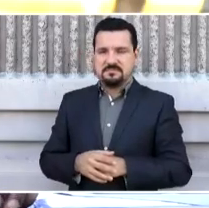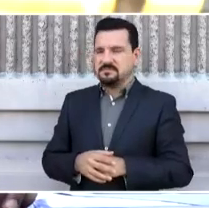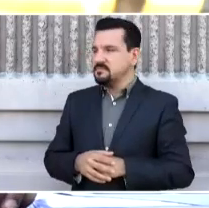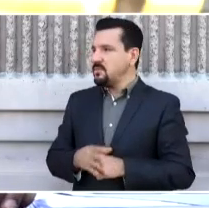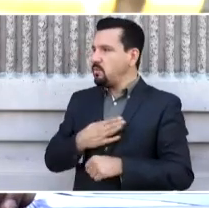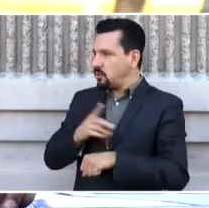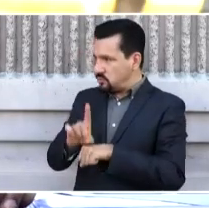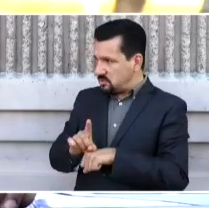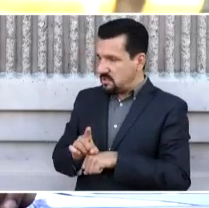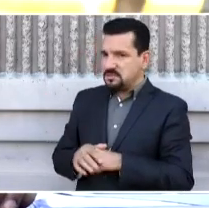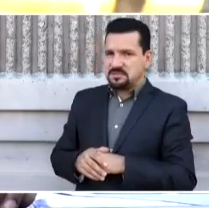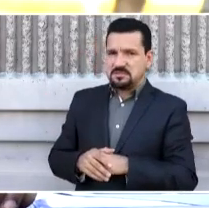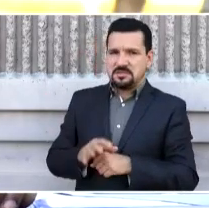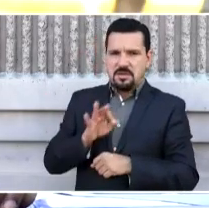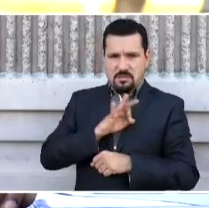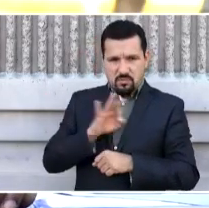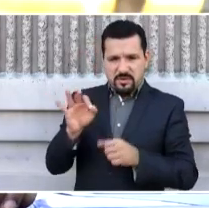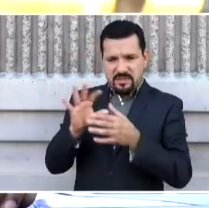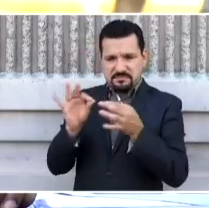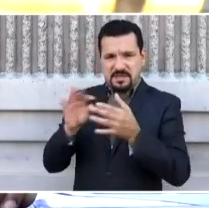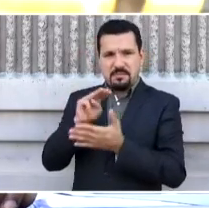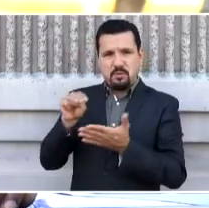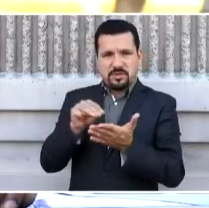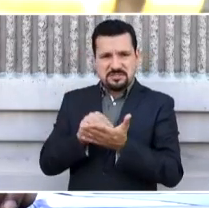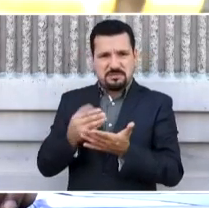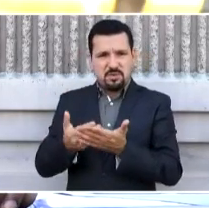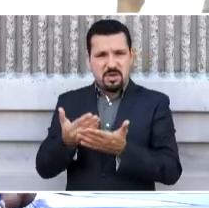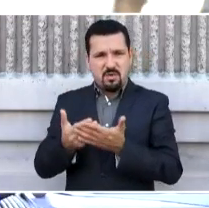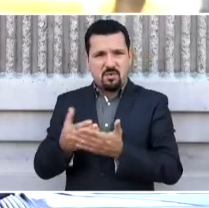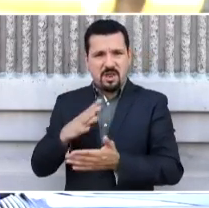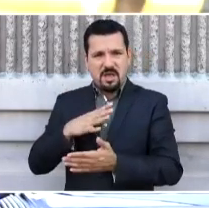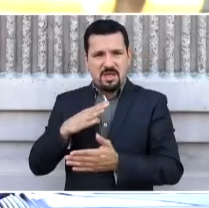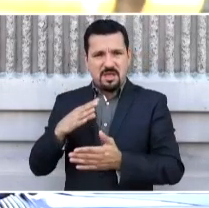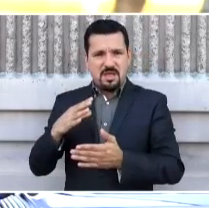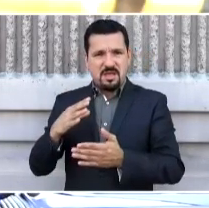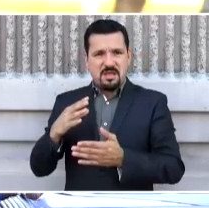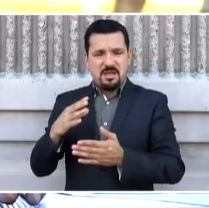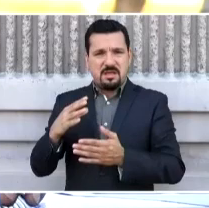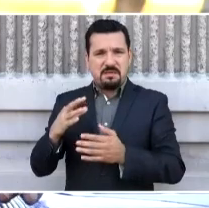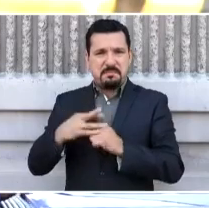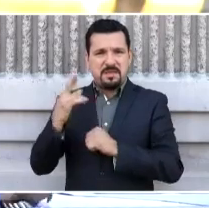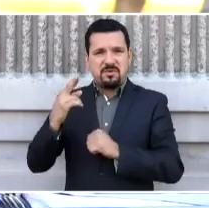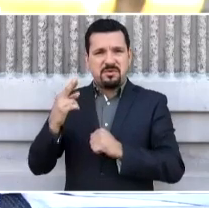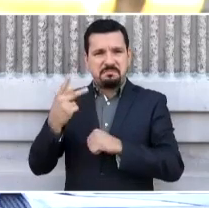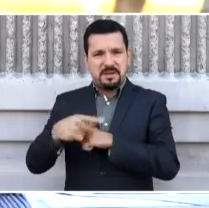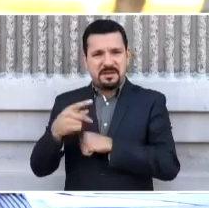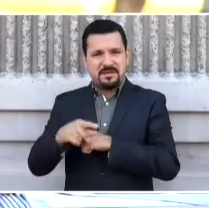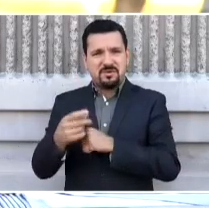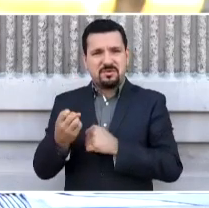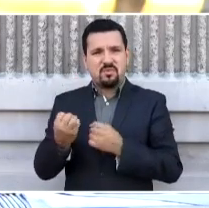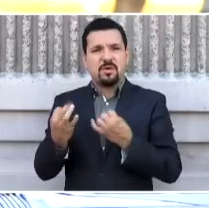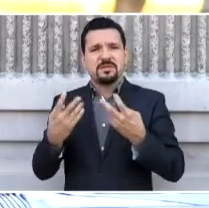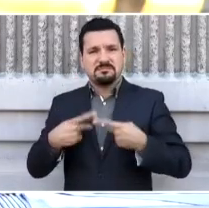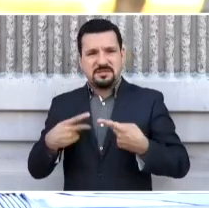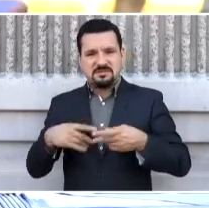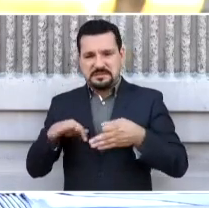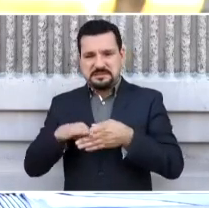Si nos puede detallar cuáles son los municipios que actualmente mantienen mayor riesgo población. Más